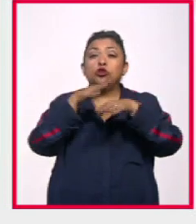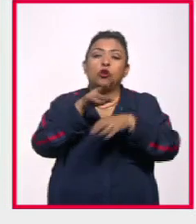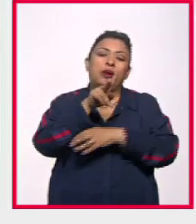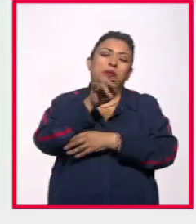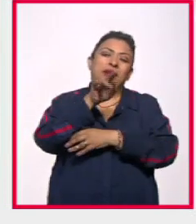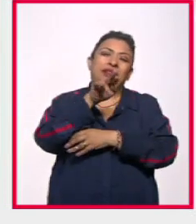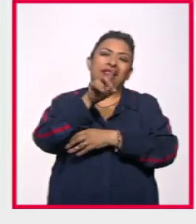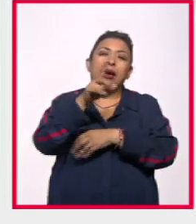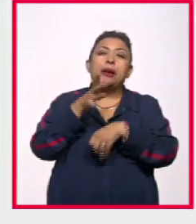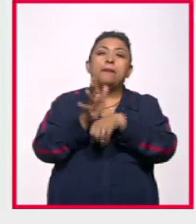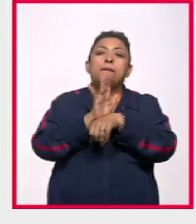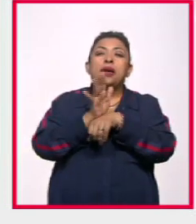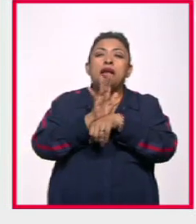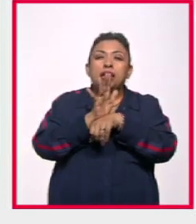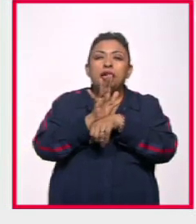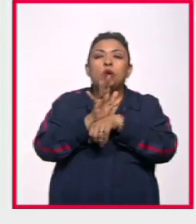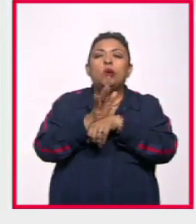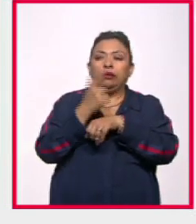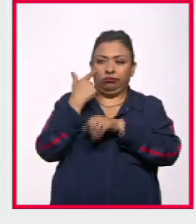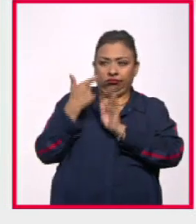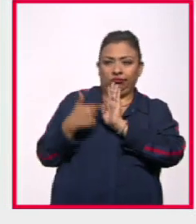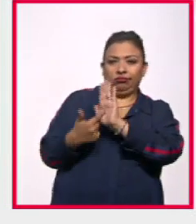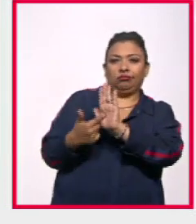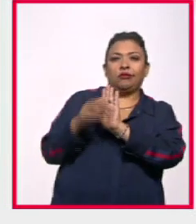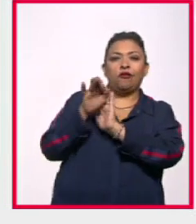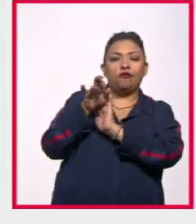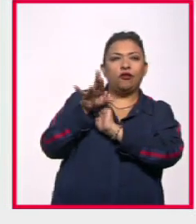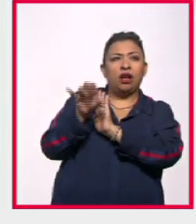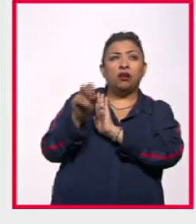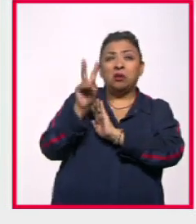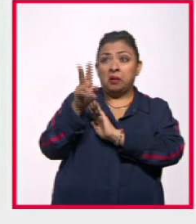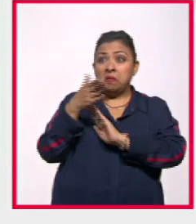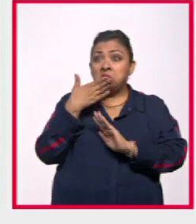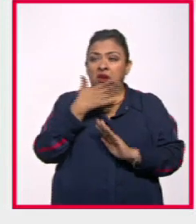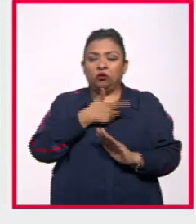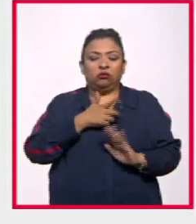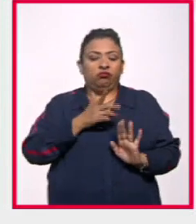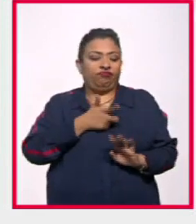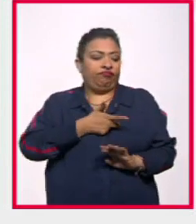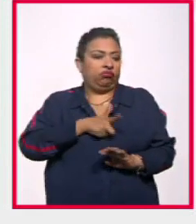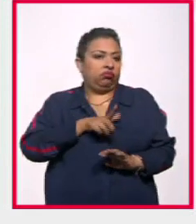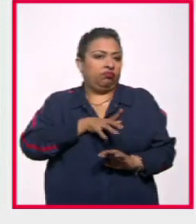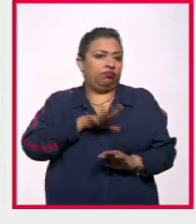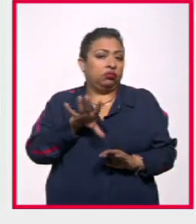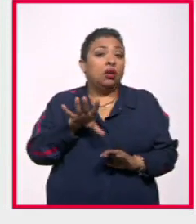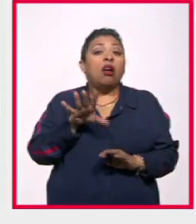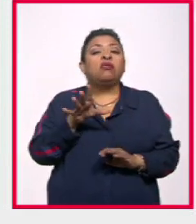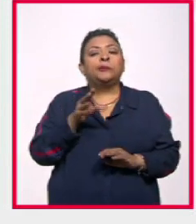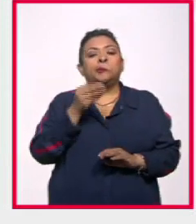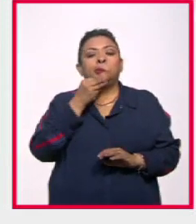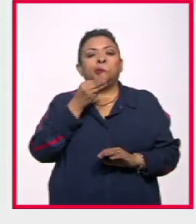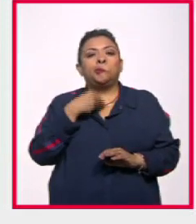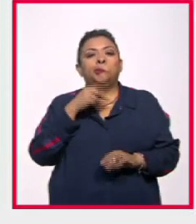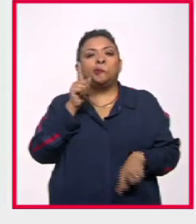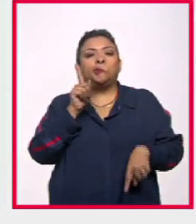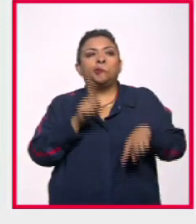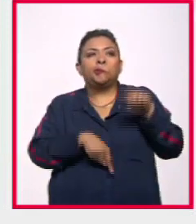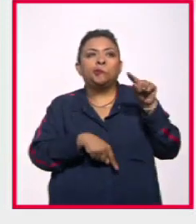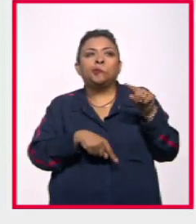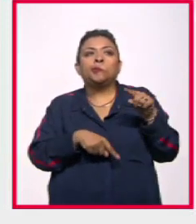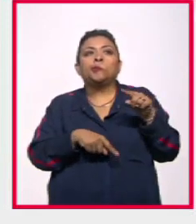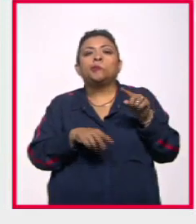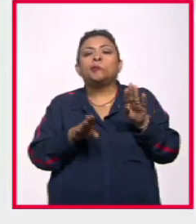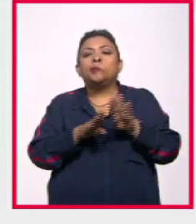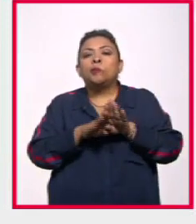hizo en las narices de Franco, y que no fue muy bien recibida y que tuvo que ser sacada entre